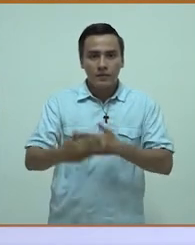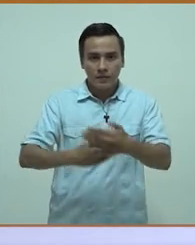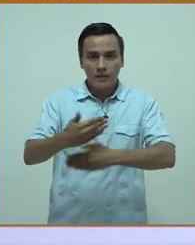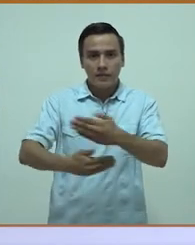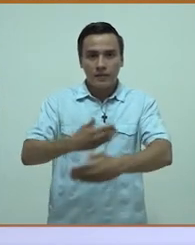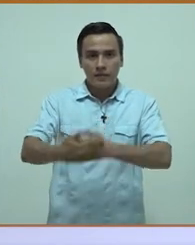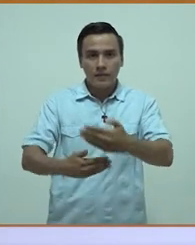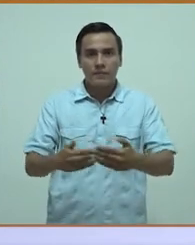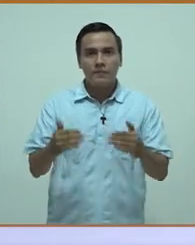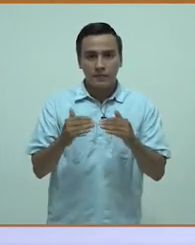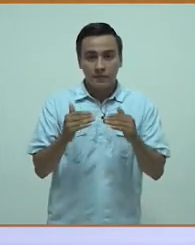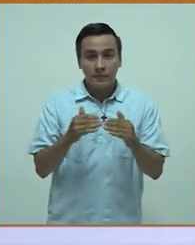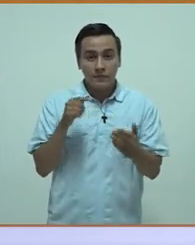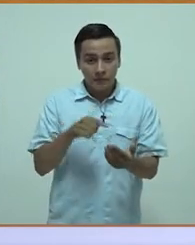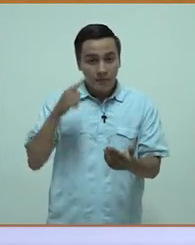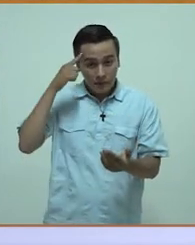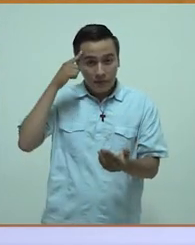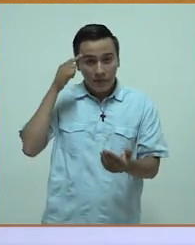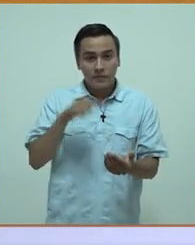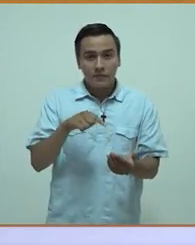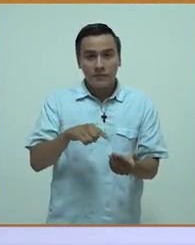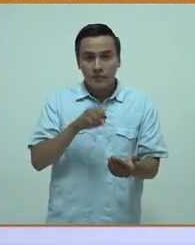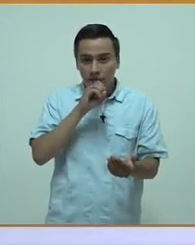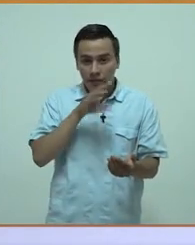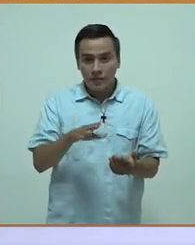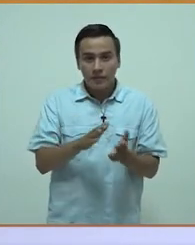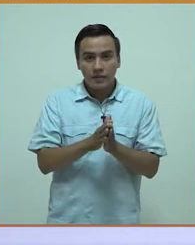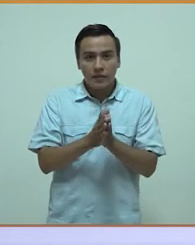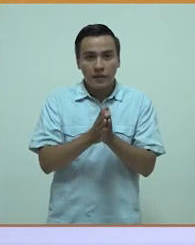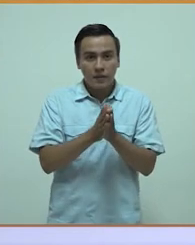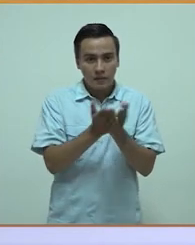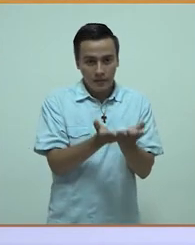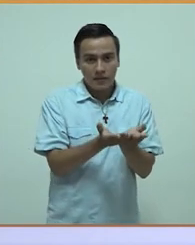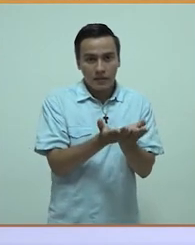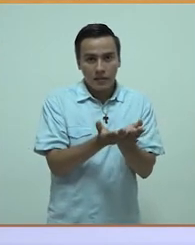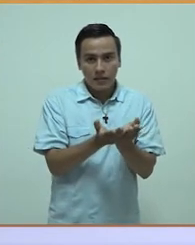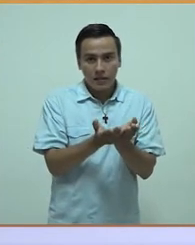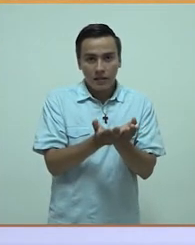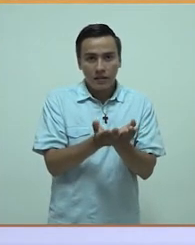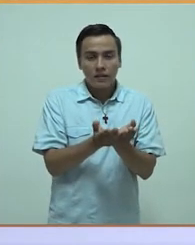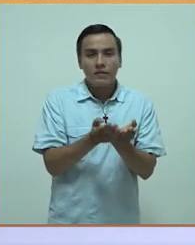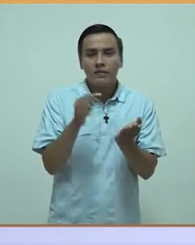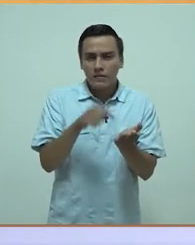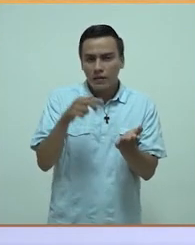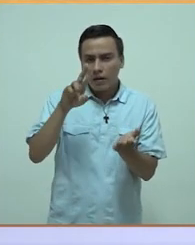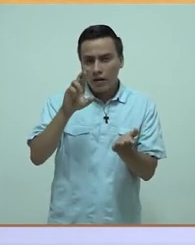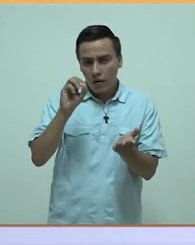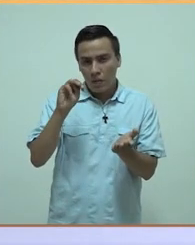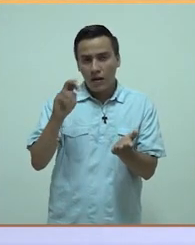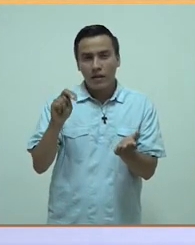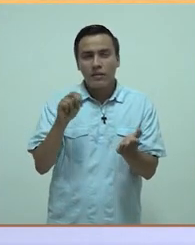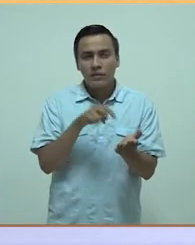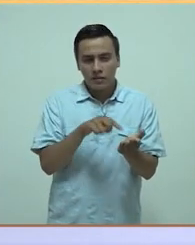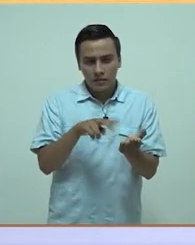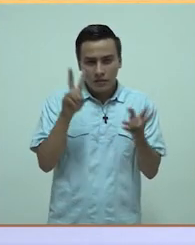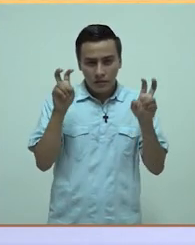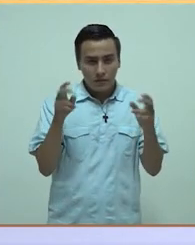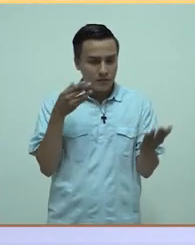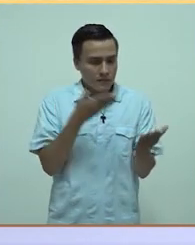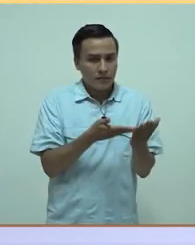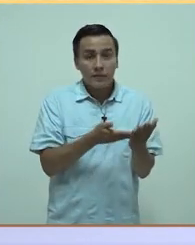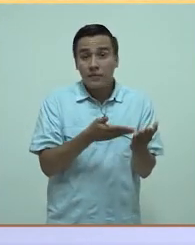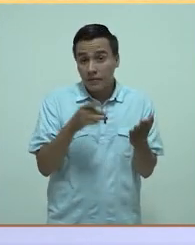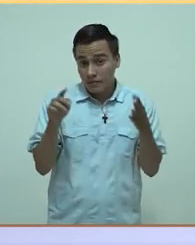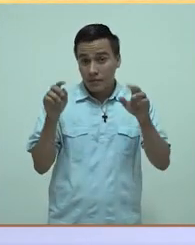camino. Y en ese sentido dice el misal romano, y quisiera tomar de las rúbricas que nos